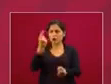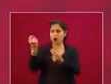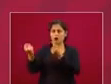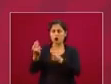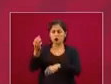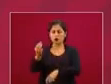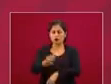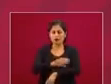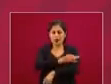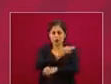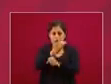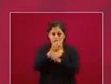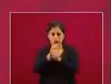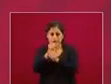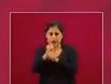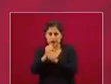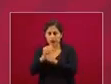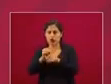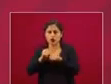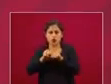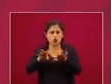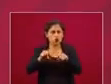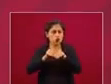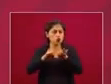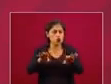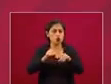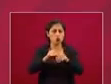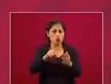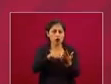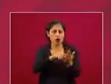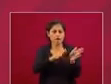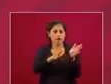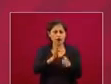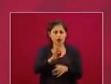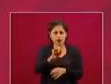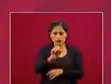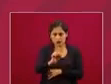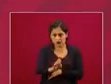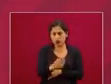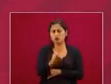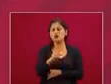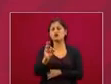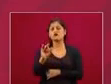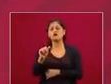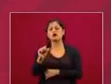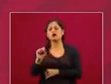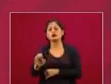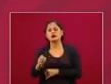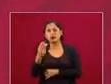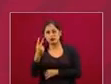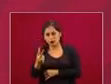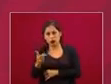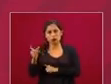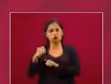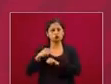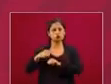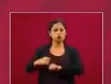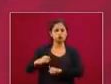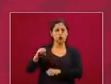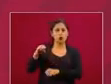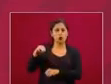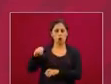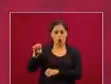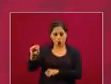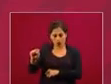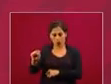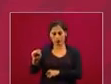fase 2, que están en su momento identificadas por los grupos que ha organizado la Organización Mundial de la Salud